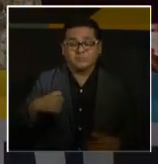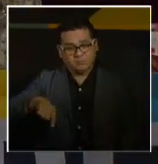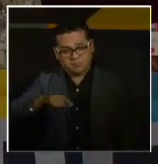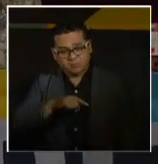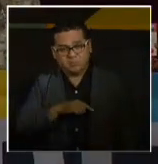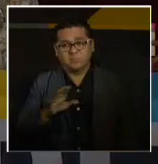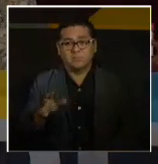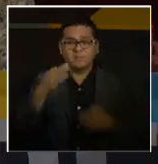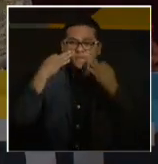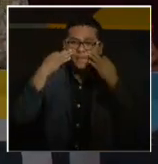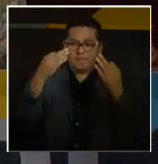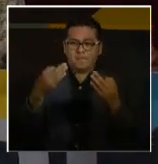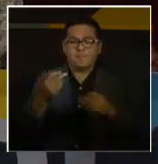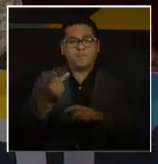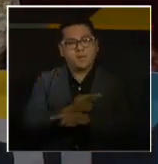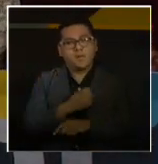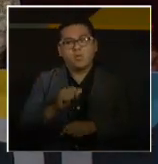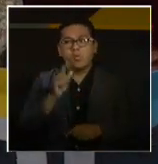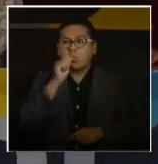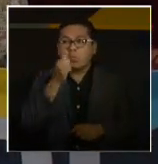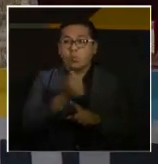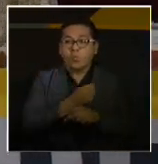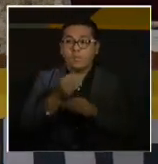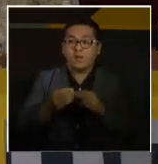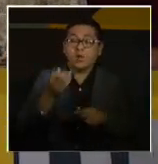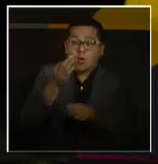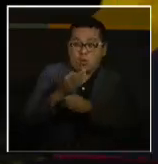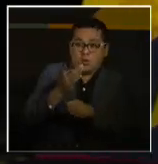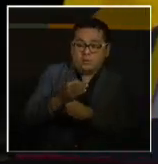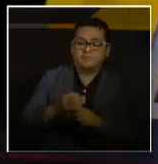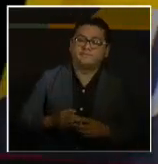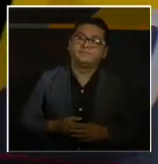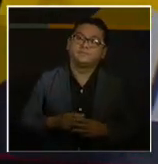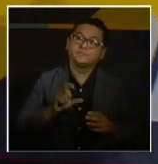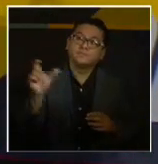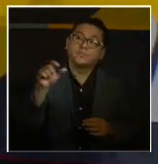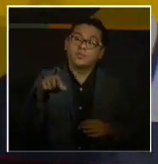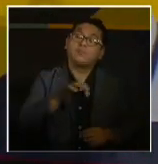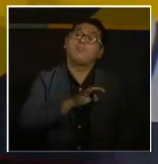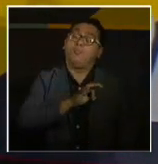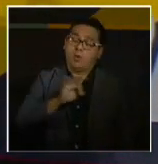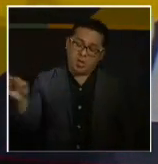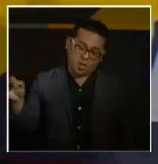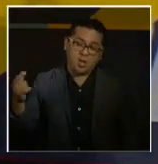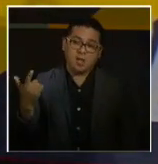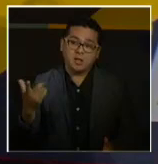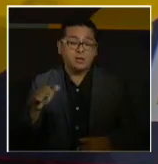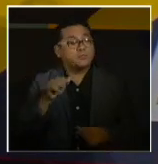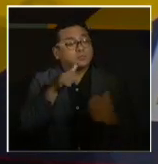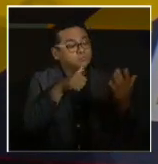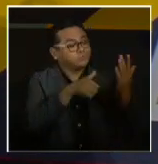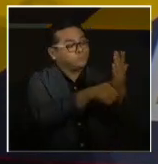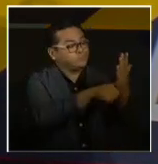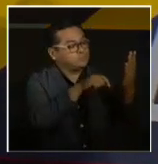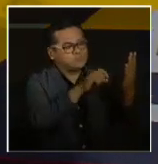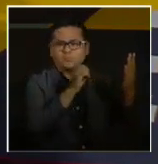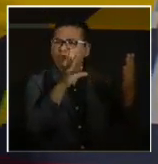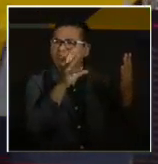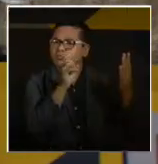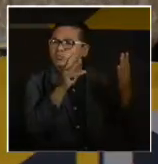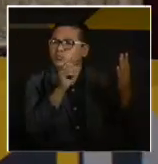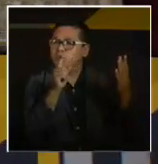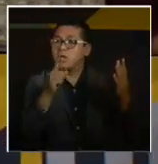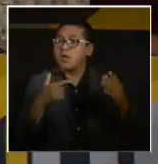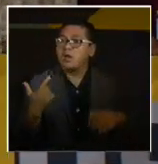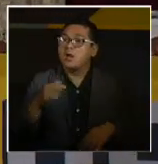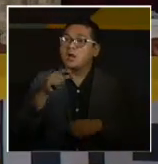nosotros seamos testigos de que se esté cometiendo un delito o en un momento dado cuando podamos llegar al botón de alarma y poder apretarlo. Esto